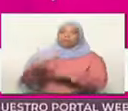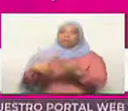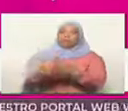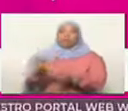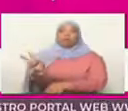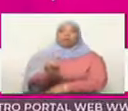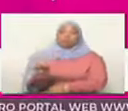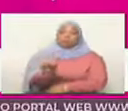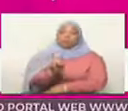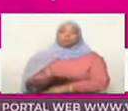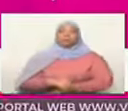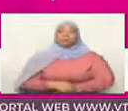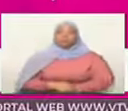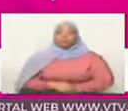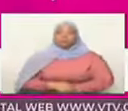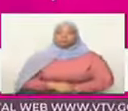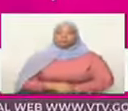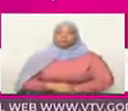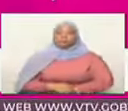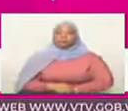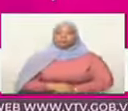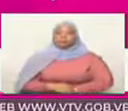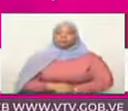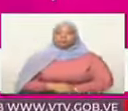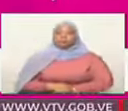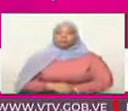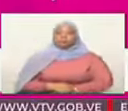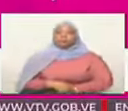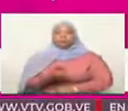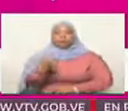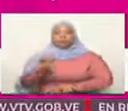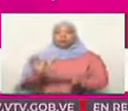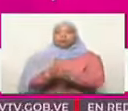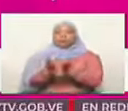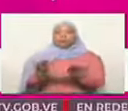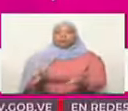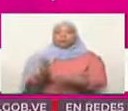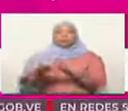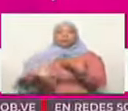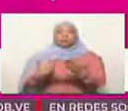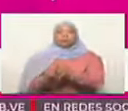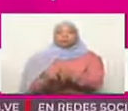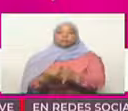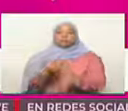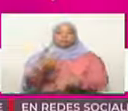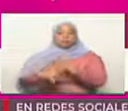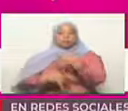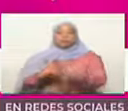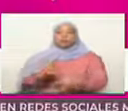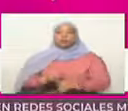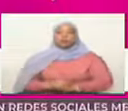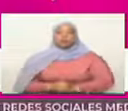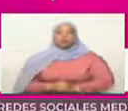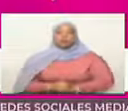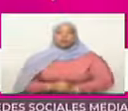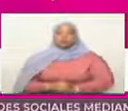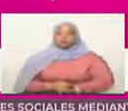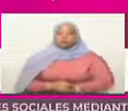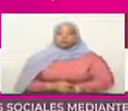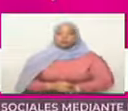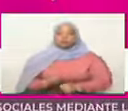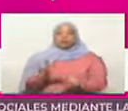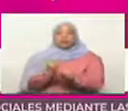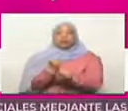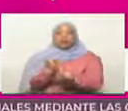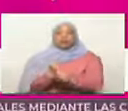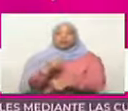de 300. Desde Carúpano hasta Cabima. De Cabima a